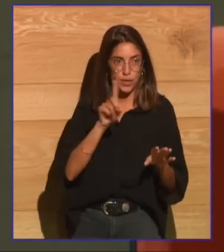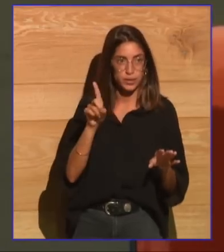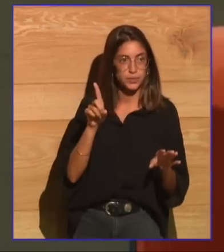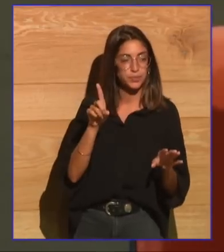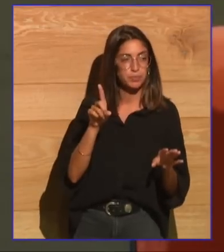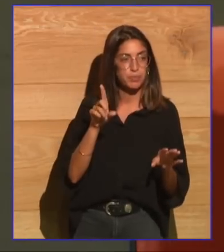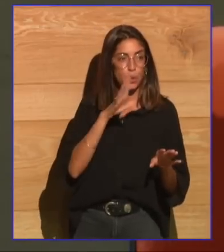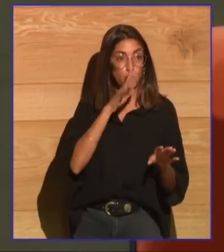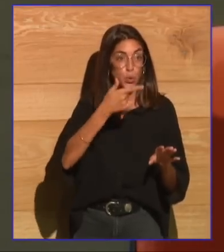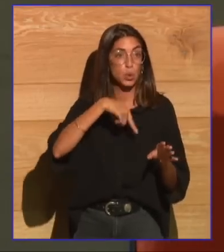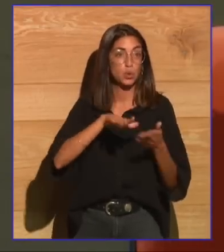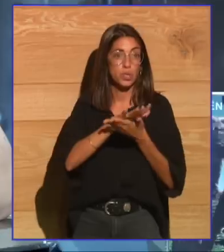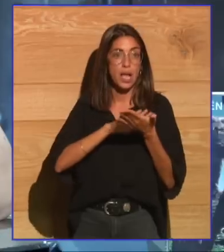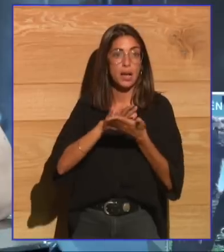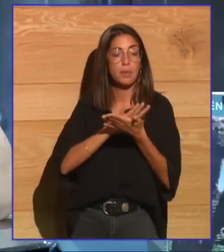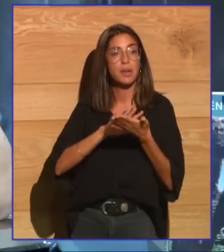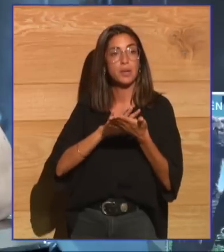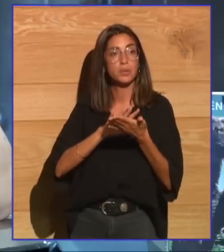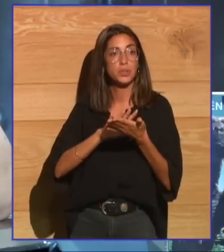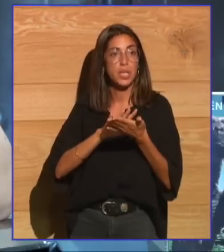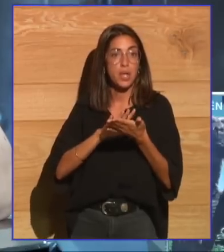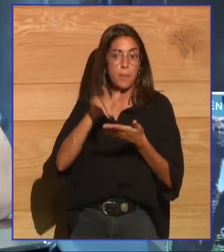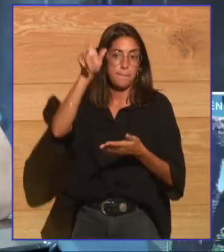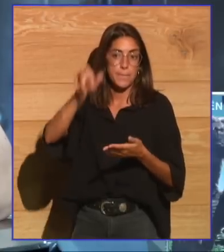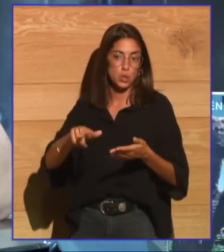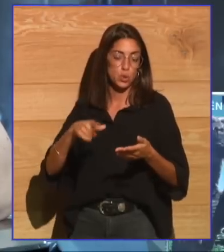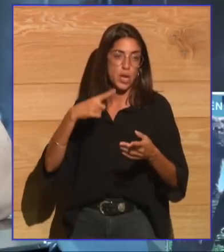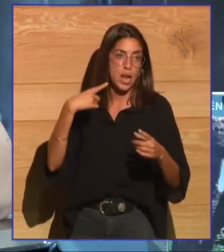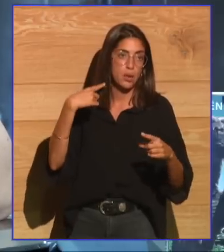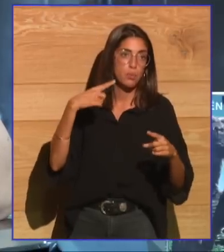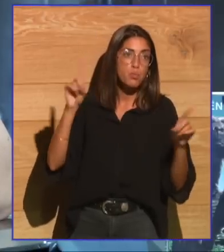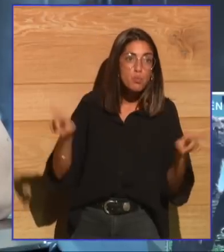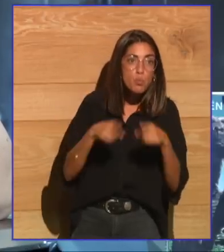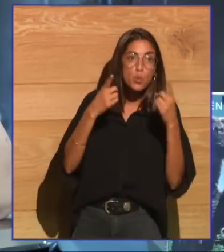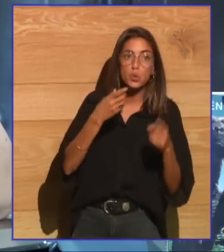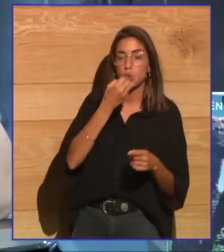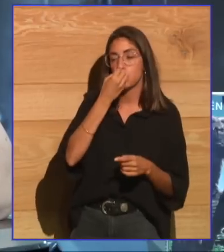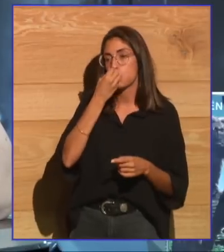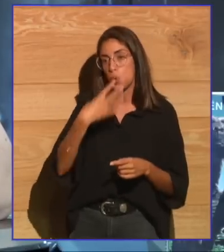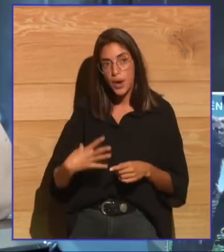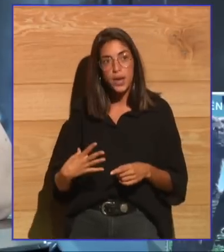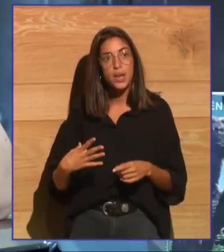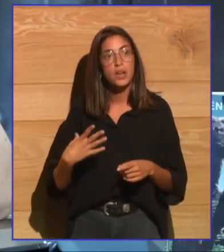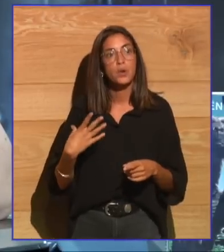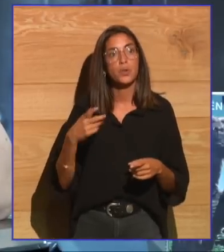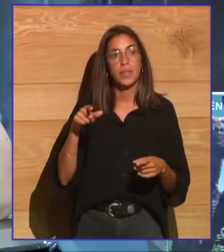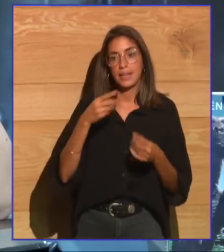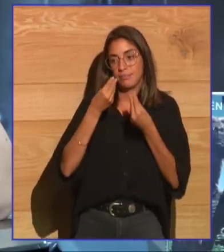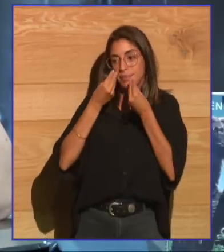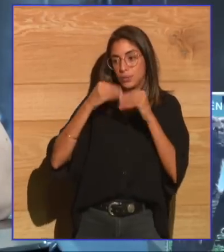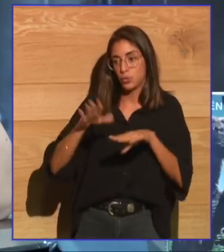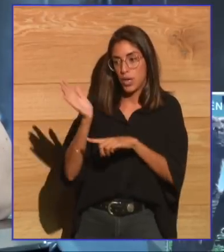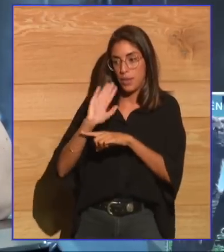al hablar de otro otro error súper músico el grandísimo el más grande productor musical de la historia